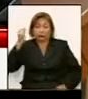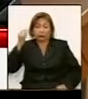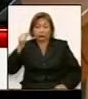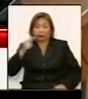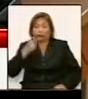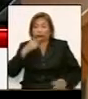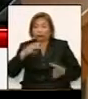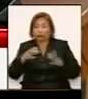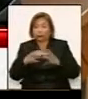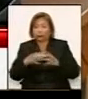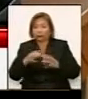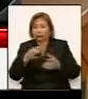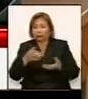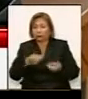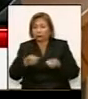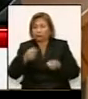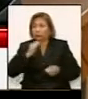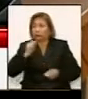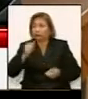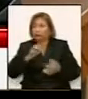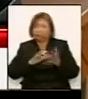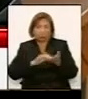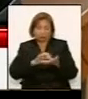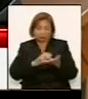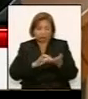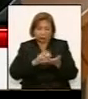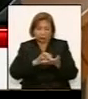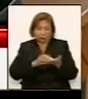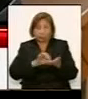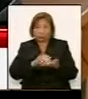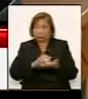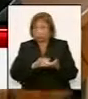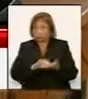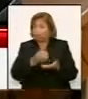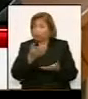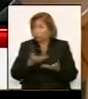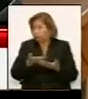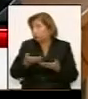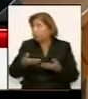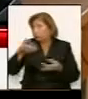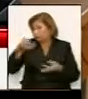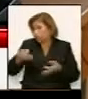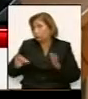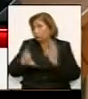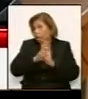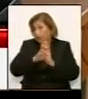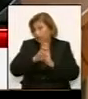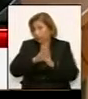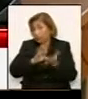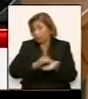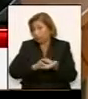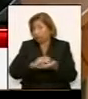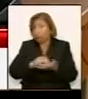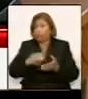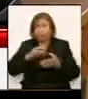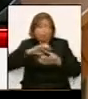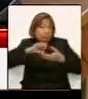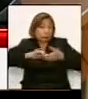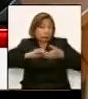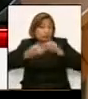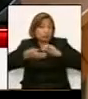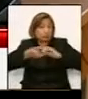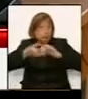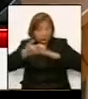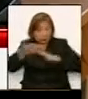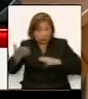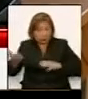centro de autodefensa digital por ejemplo que busca dar herramientas legales digitales y comunitarias para que las personas